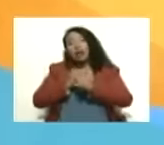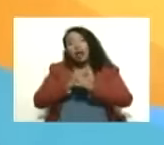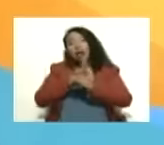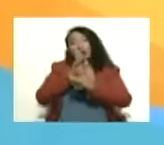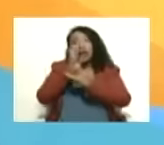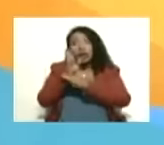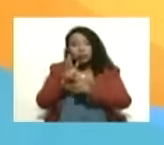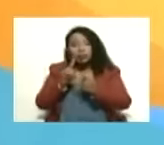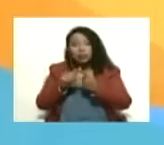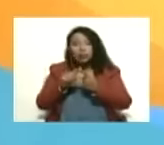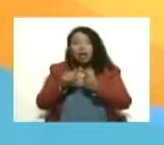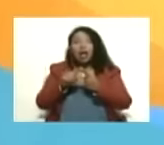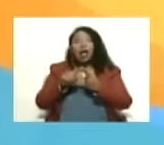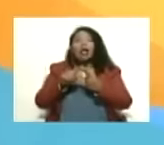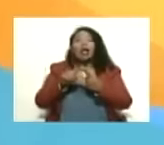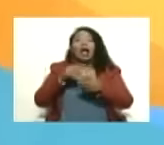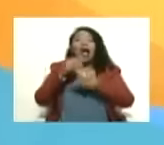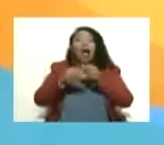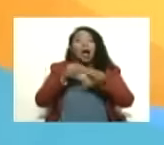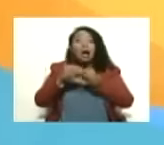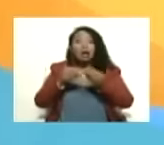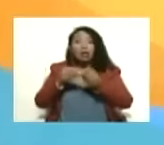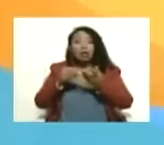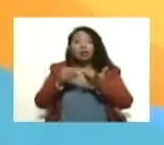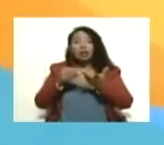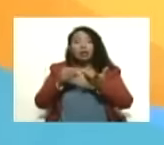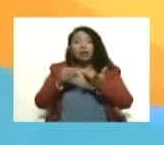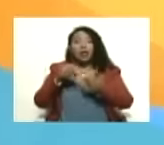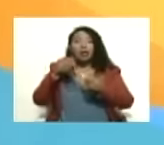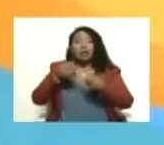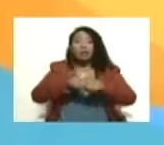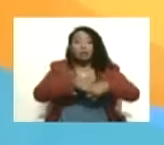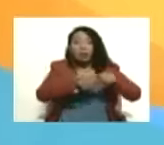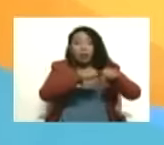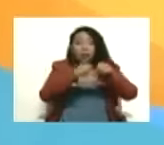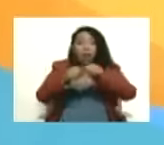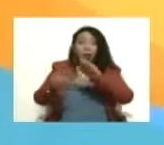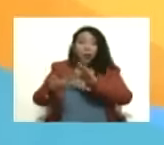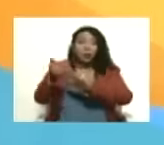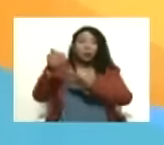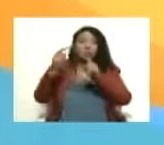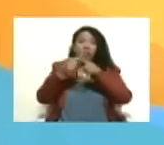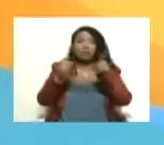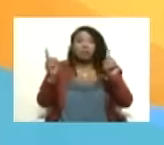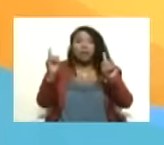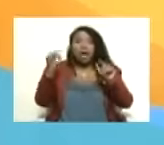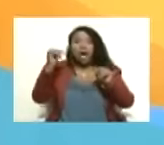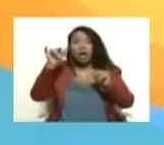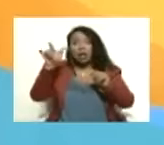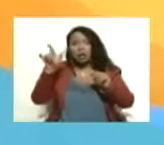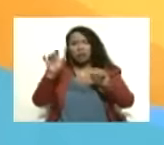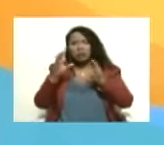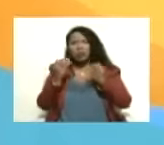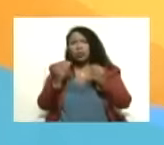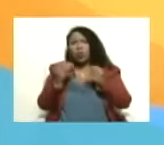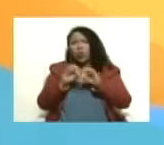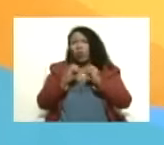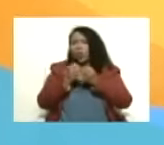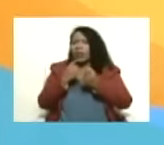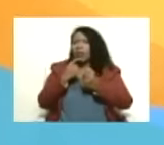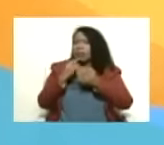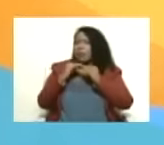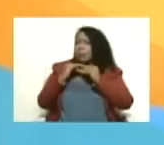en en crímenes contra el ambiente es sumamente curioso que hay tantas organizaciones ambientalistas y nadie dice